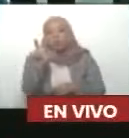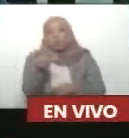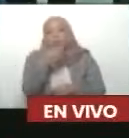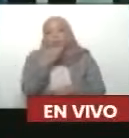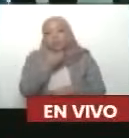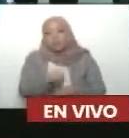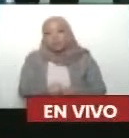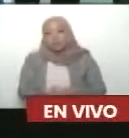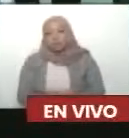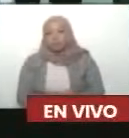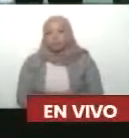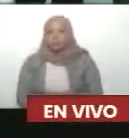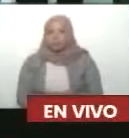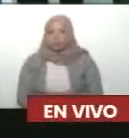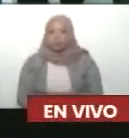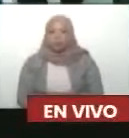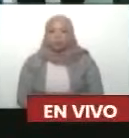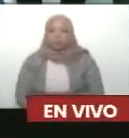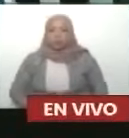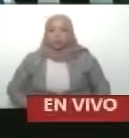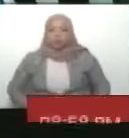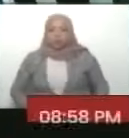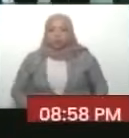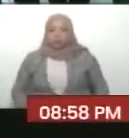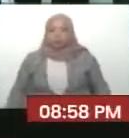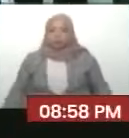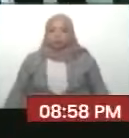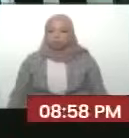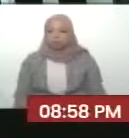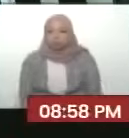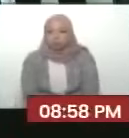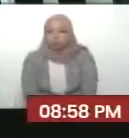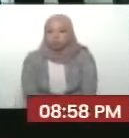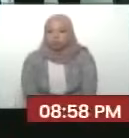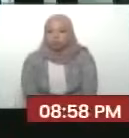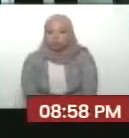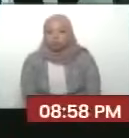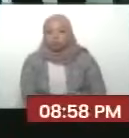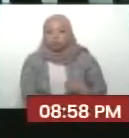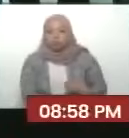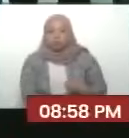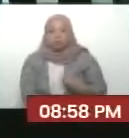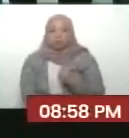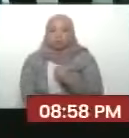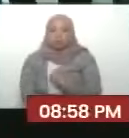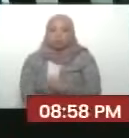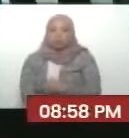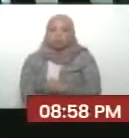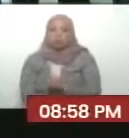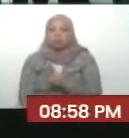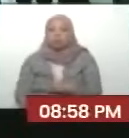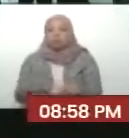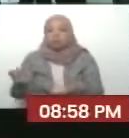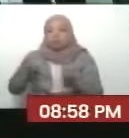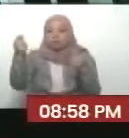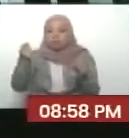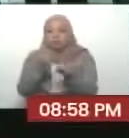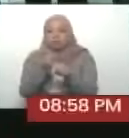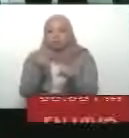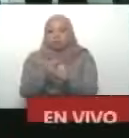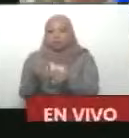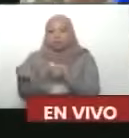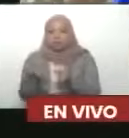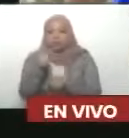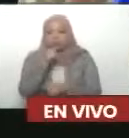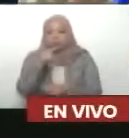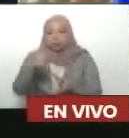Salvador. Pues, presidente, nosotros llevamos tiempo, desde hace unos meses, impulsando una campaña. Una campaña